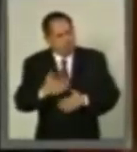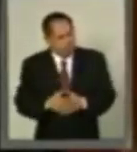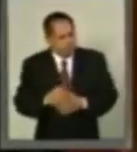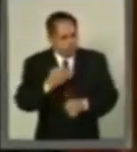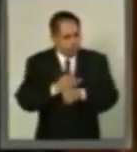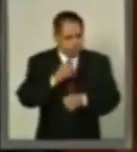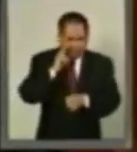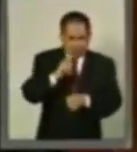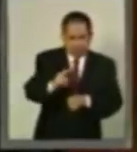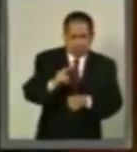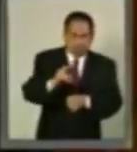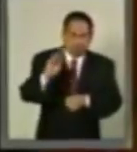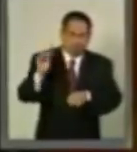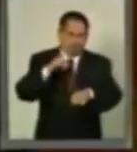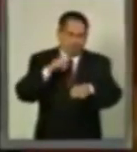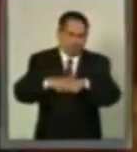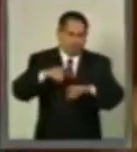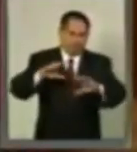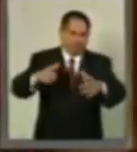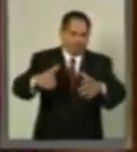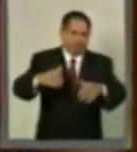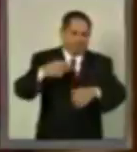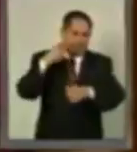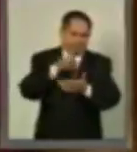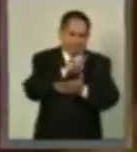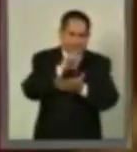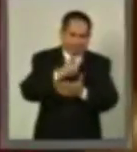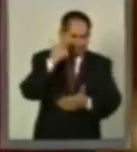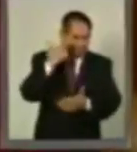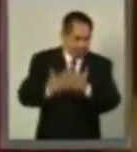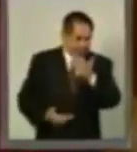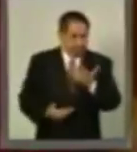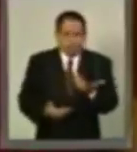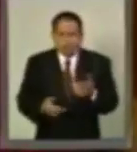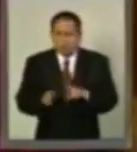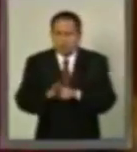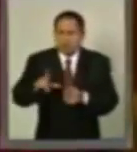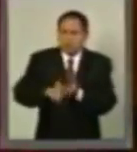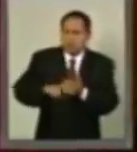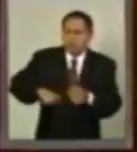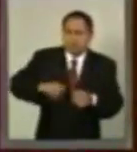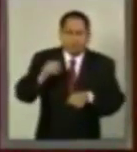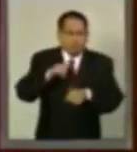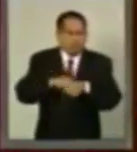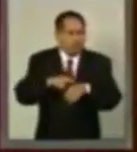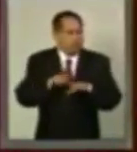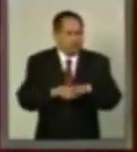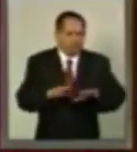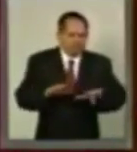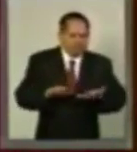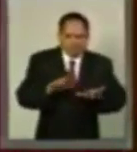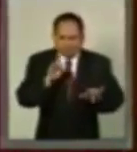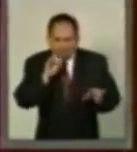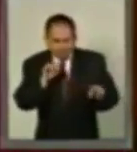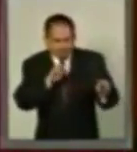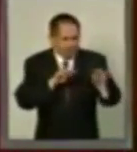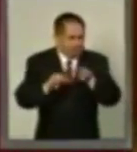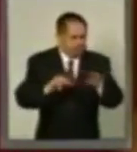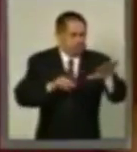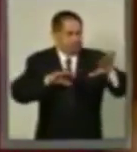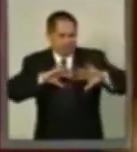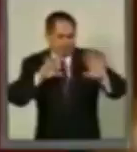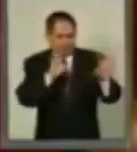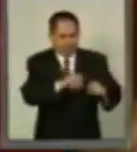delitos del fuero común, tomando en cuenta el esfuerzo del Gobierno Federal en materia de captura, detención y